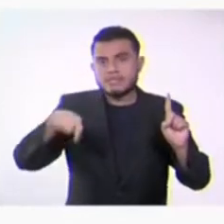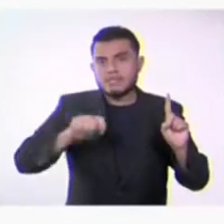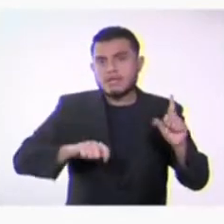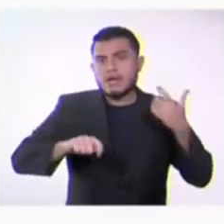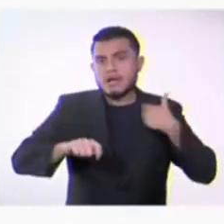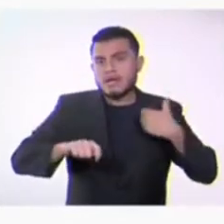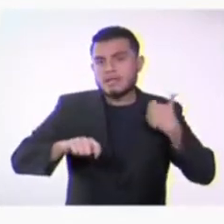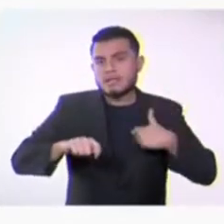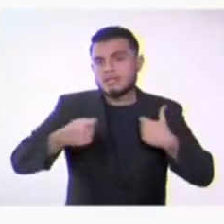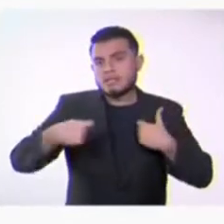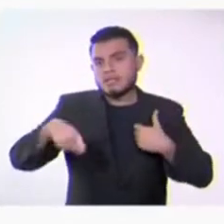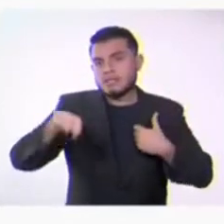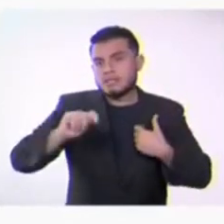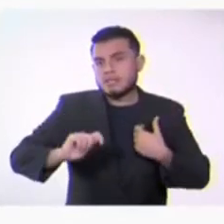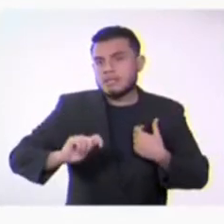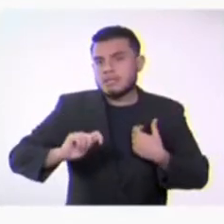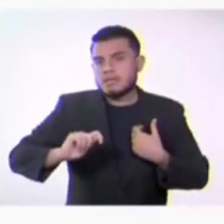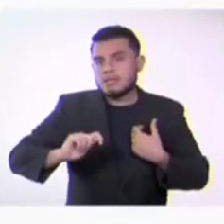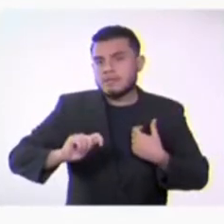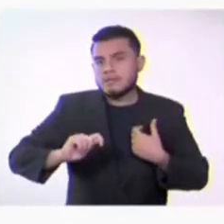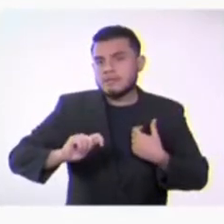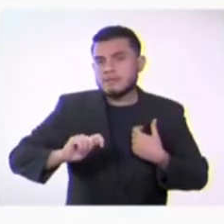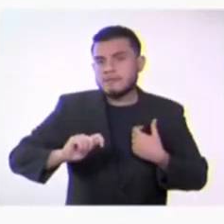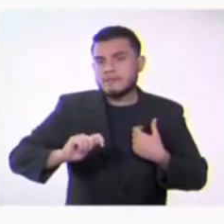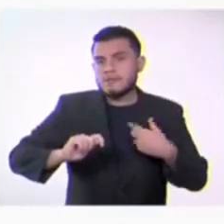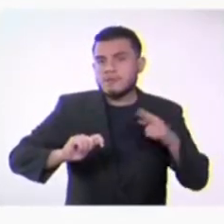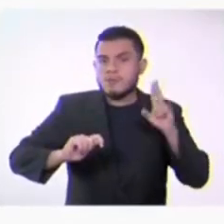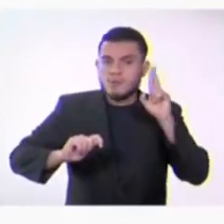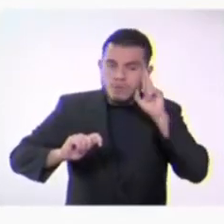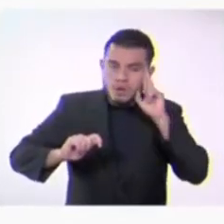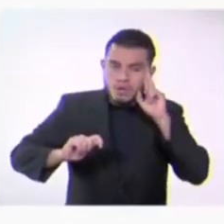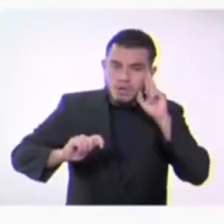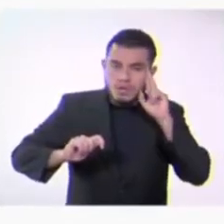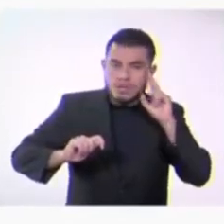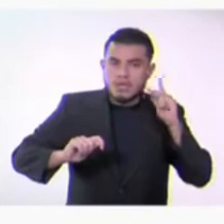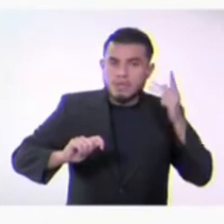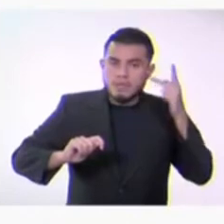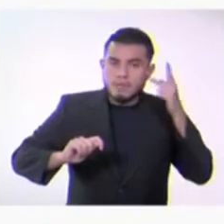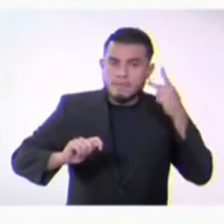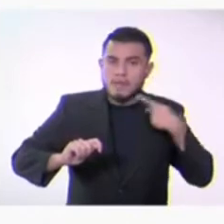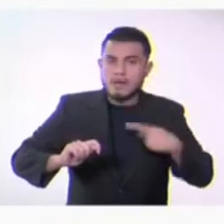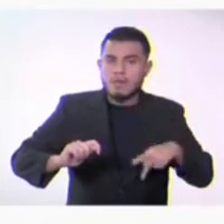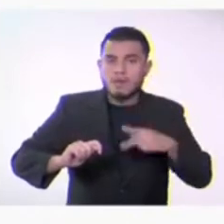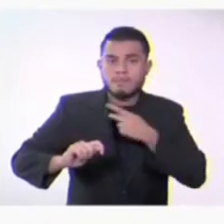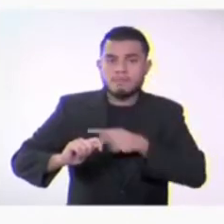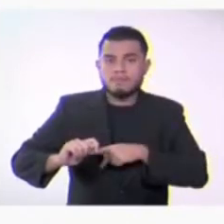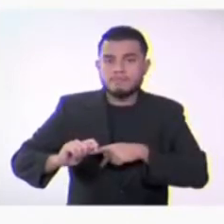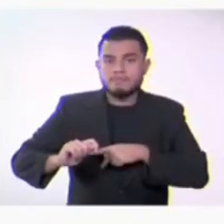Argentina, Uruguay y Paraguay.